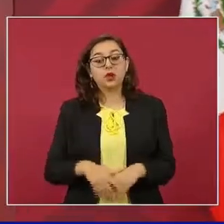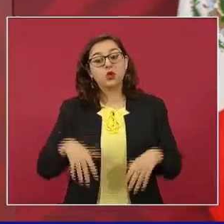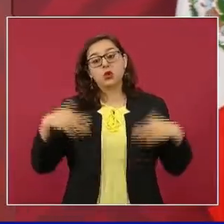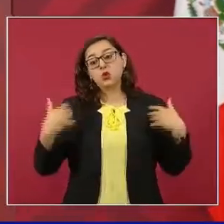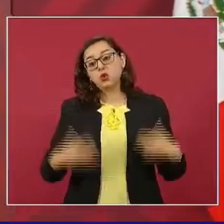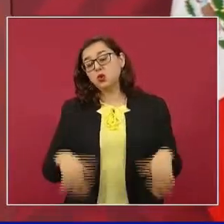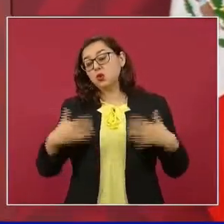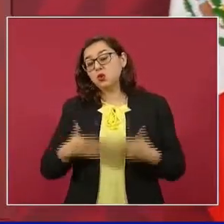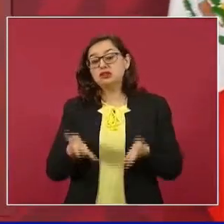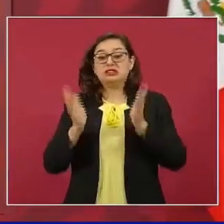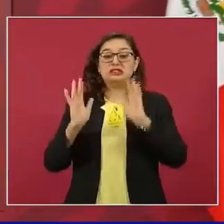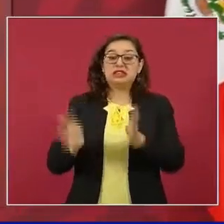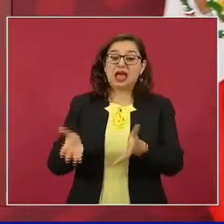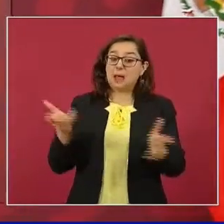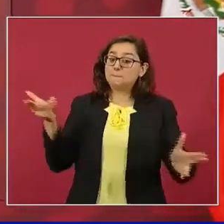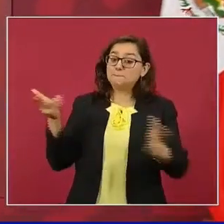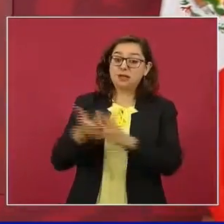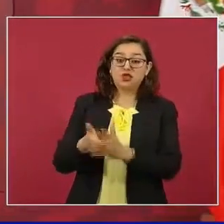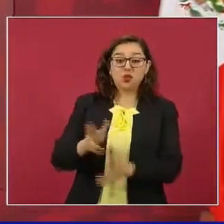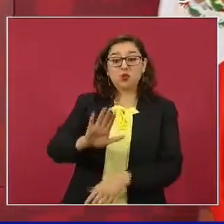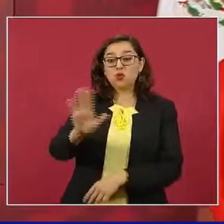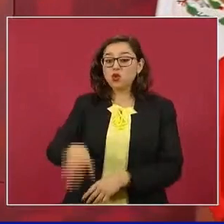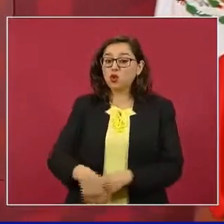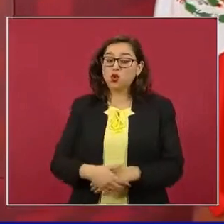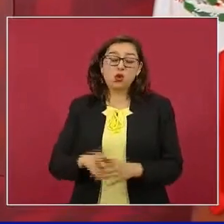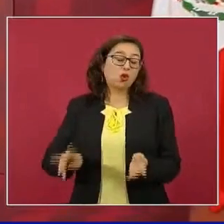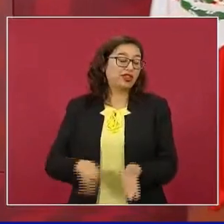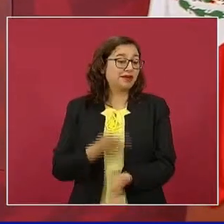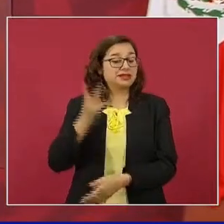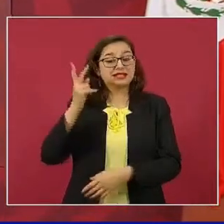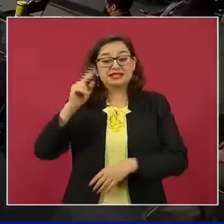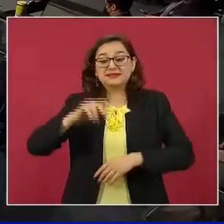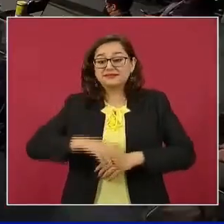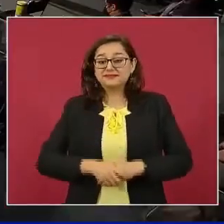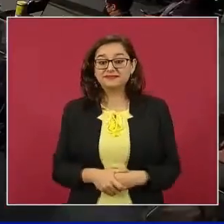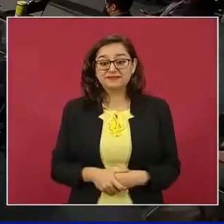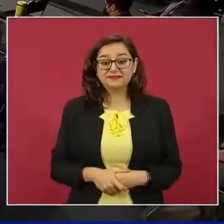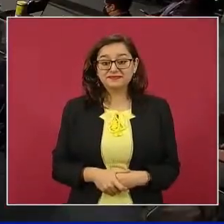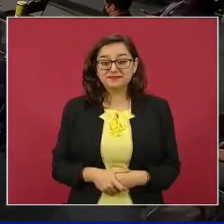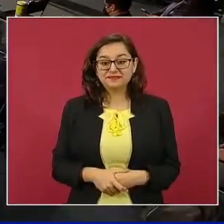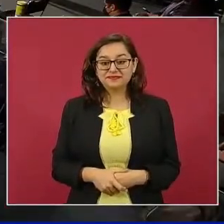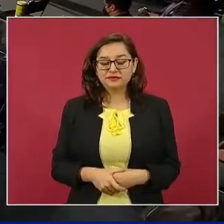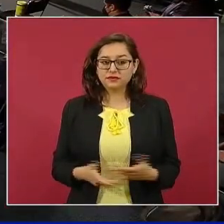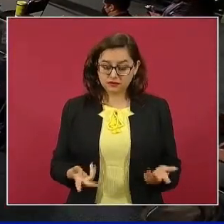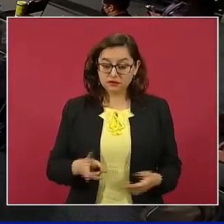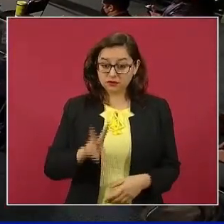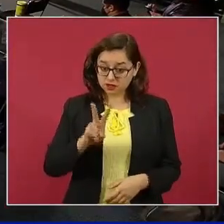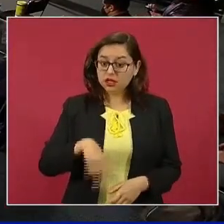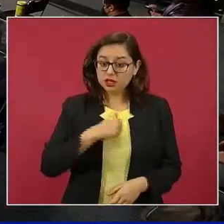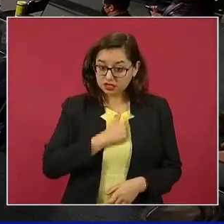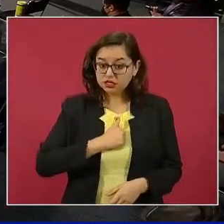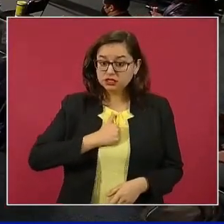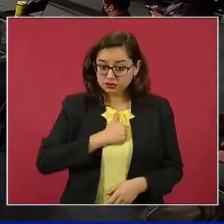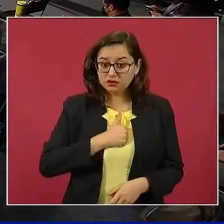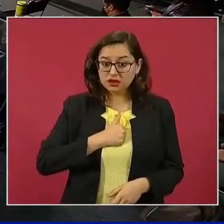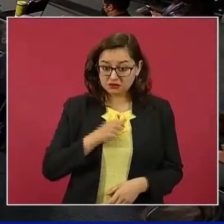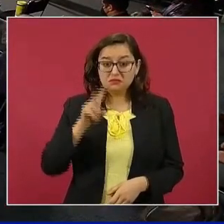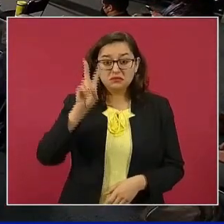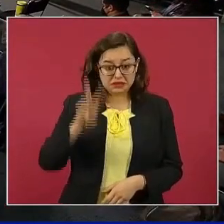otro crimen más, claro, lamentable, ¿sí? Realmente nos duele, ¿sí?